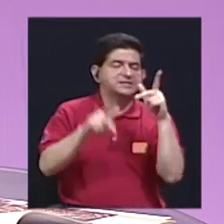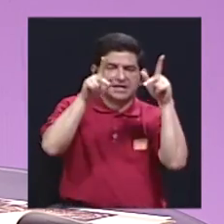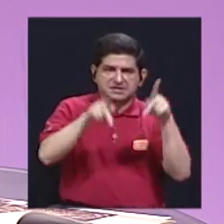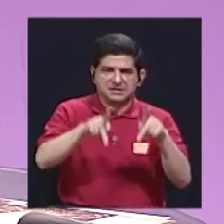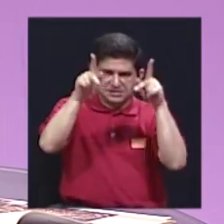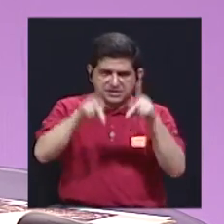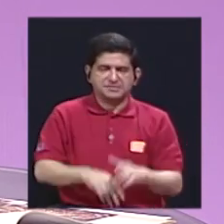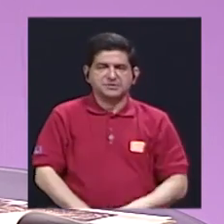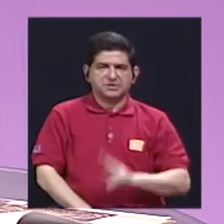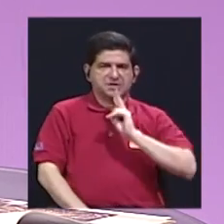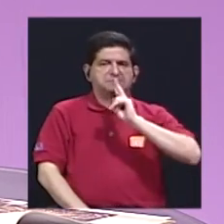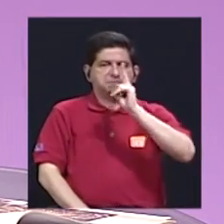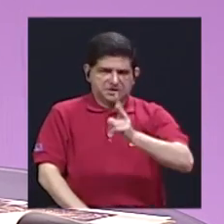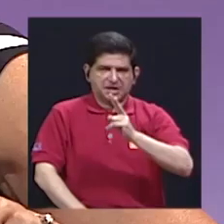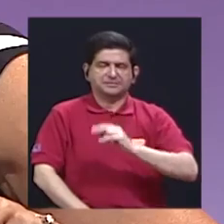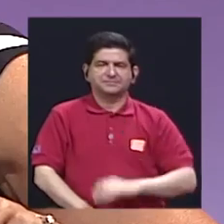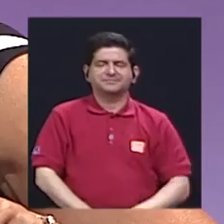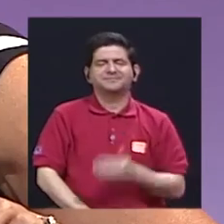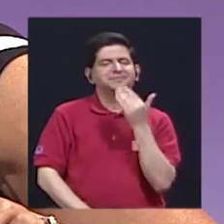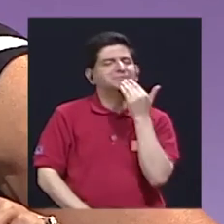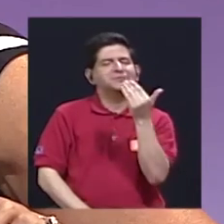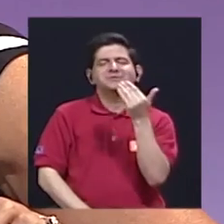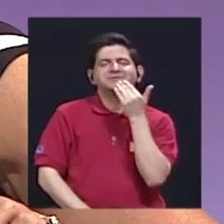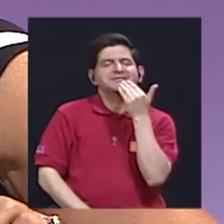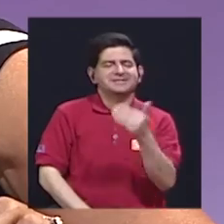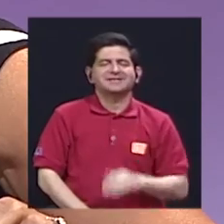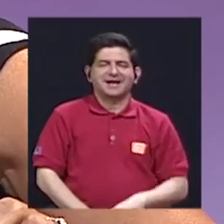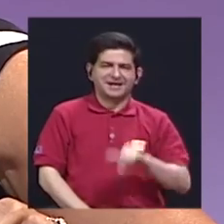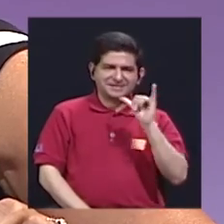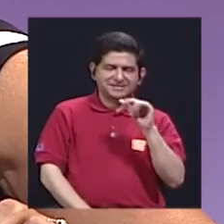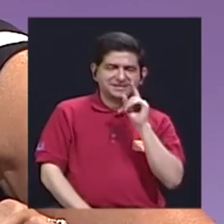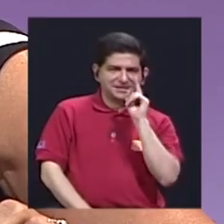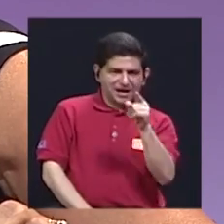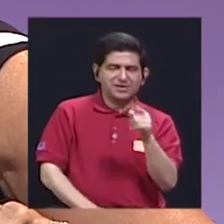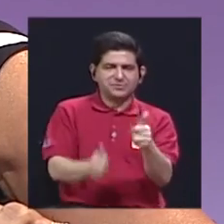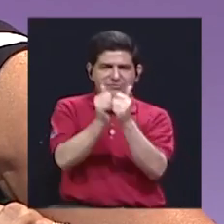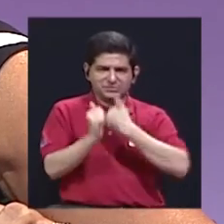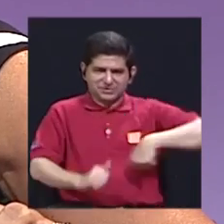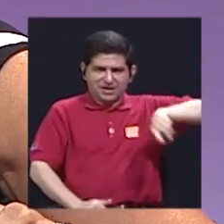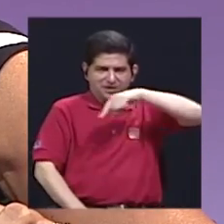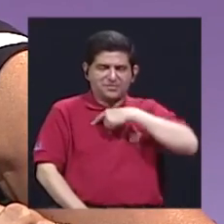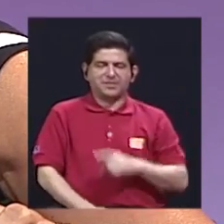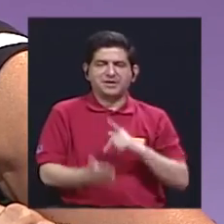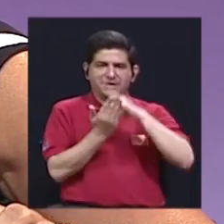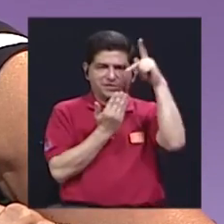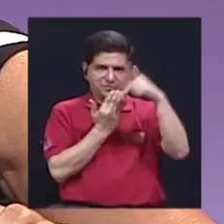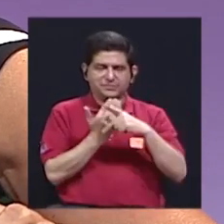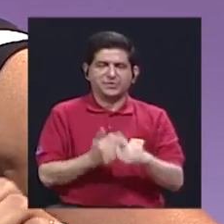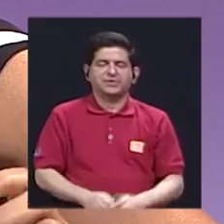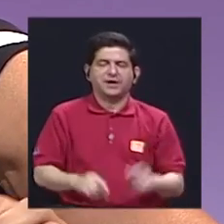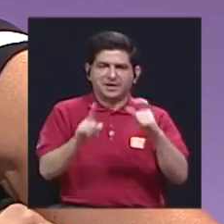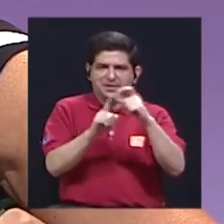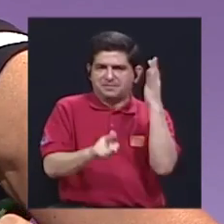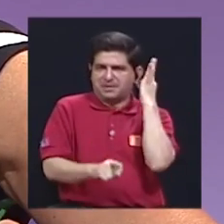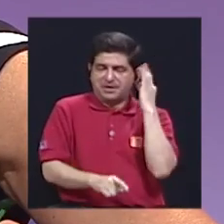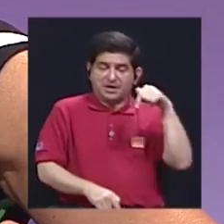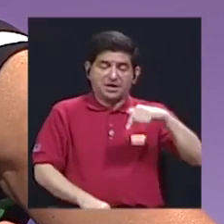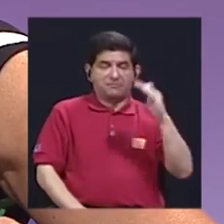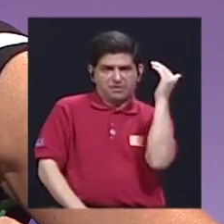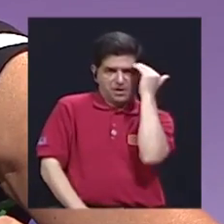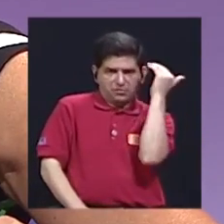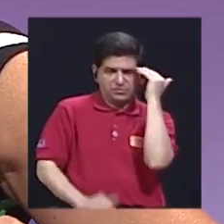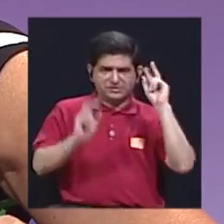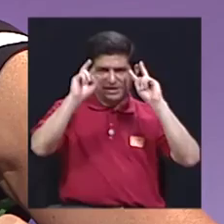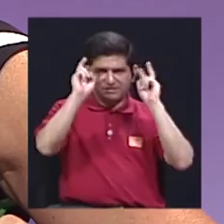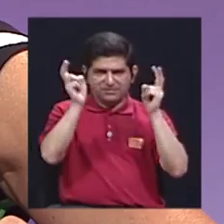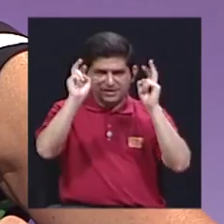sea una realidad muchas gracias de xenia muchas gracias a ustedes por acompañarnos en palabra de mujer y hoy hemos conocido